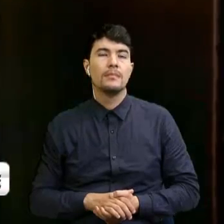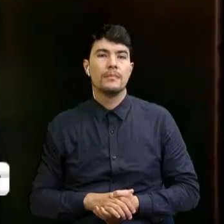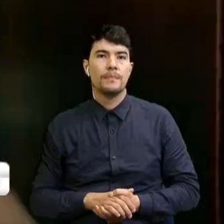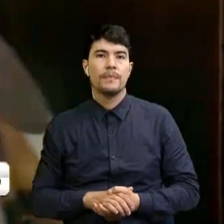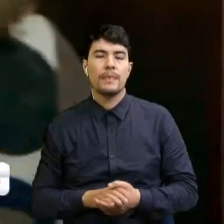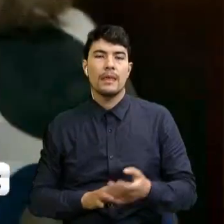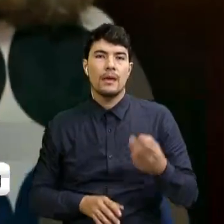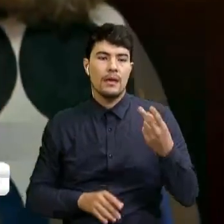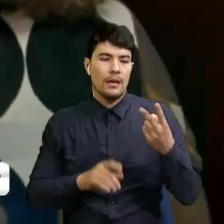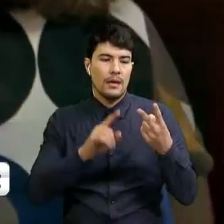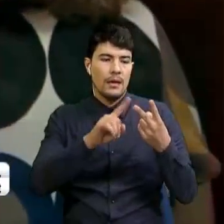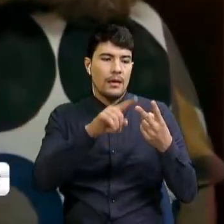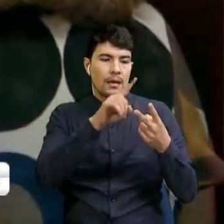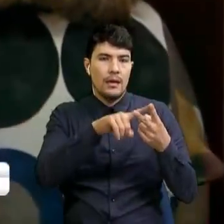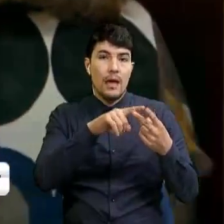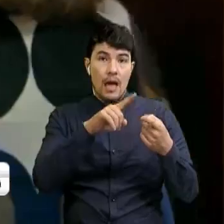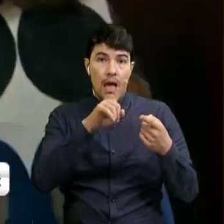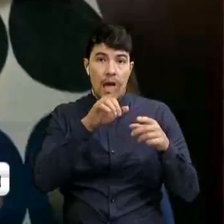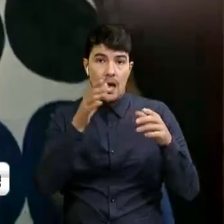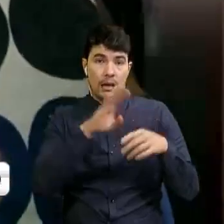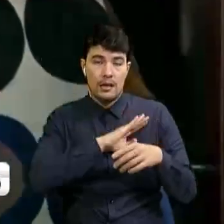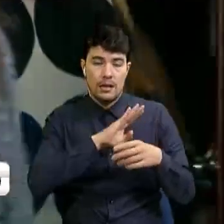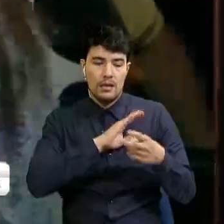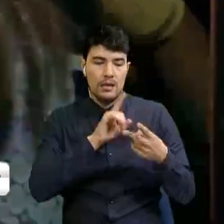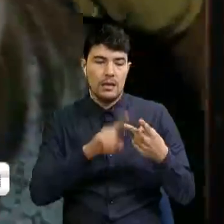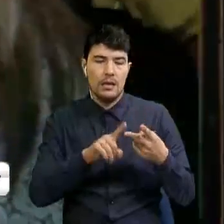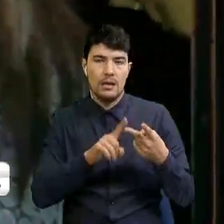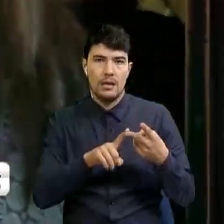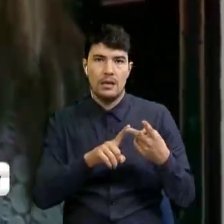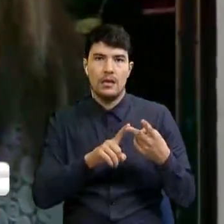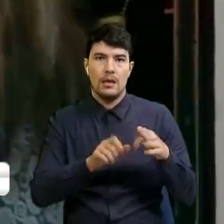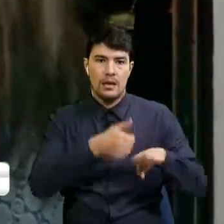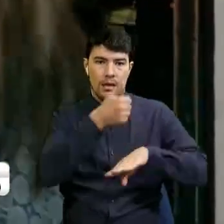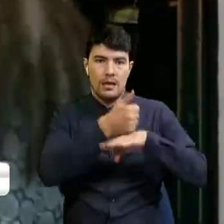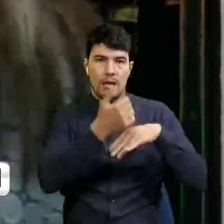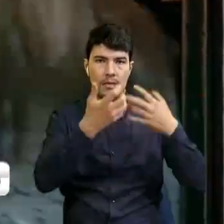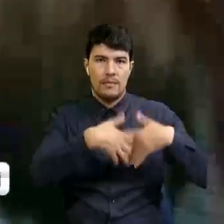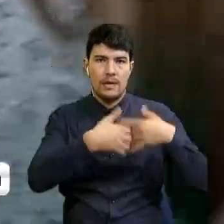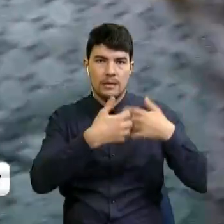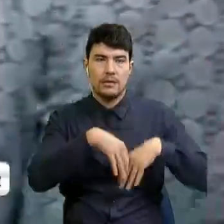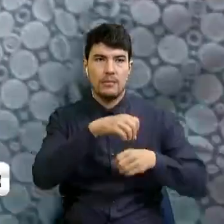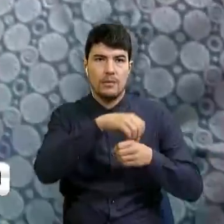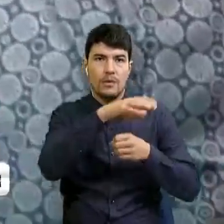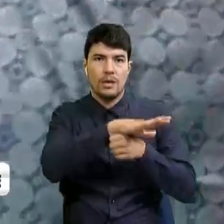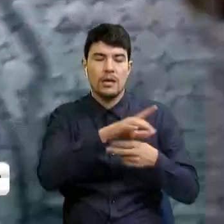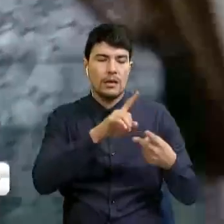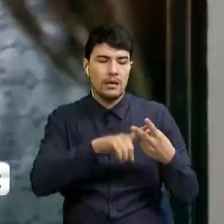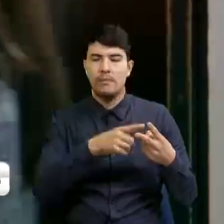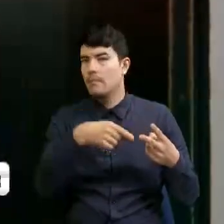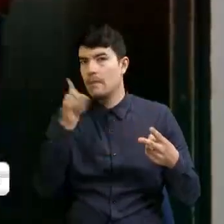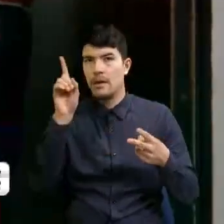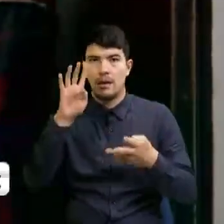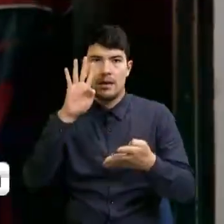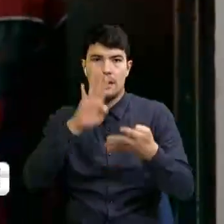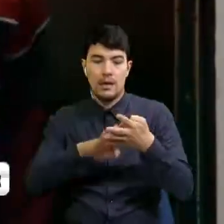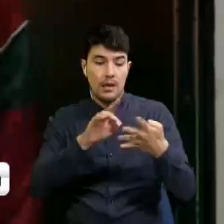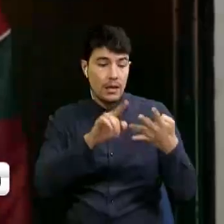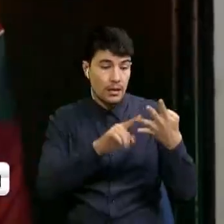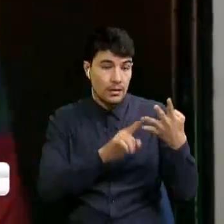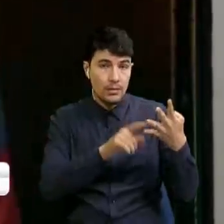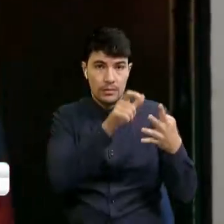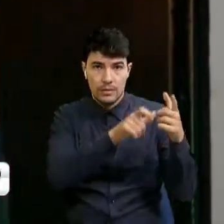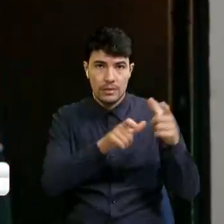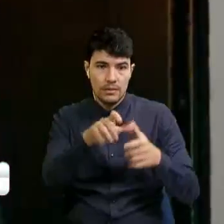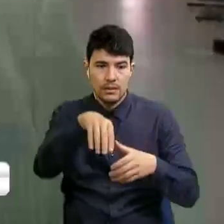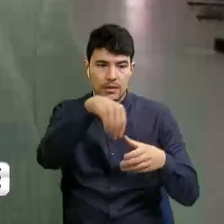esta mañana le correspondió a la defensa de los cuatro implicados en este proceso la presentación de sus argumentos ante el juez hay